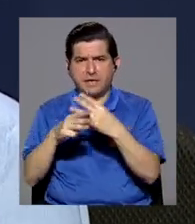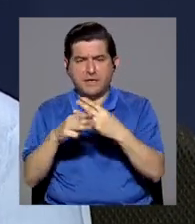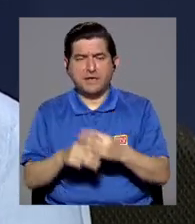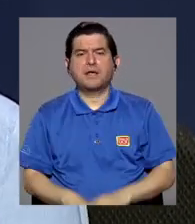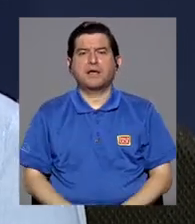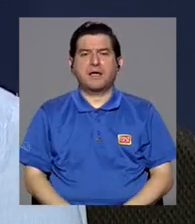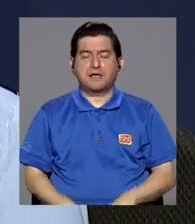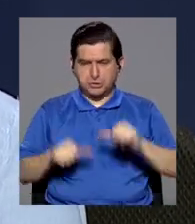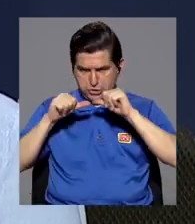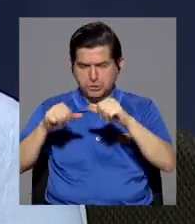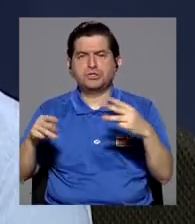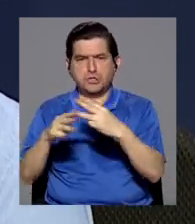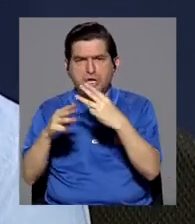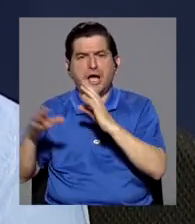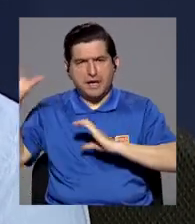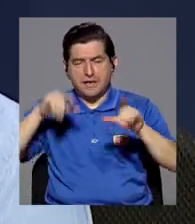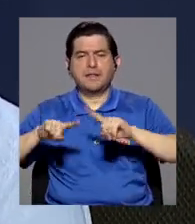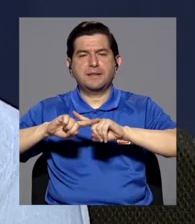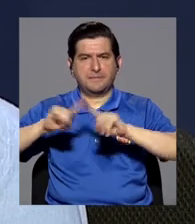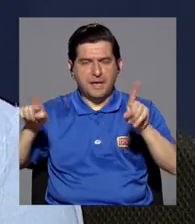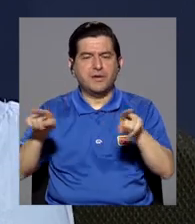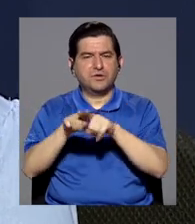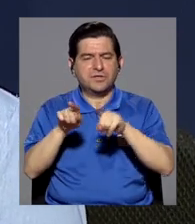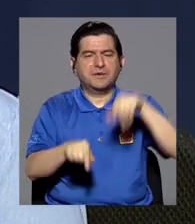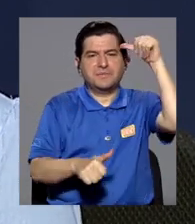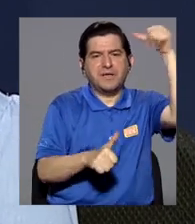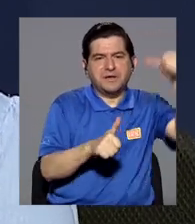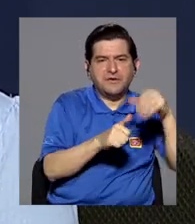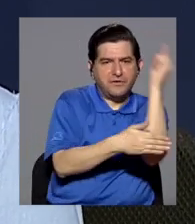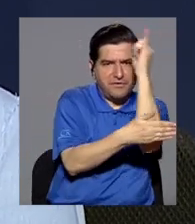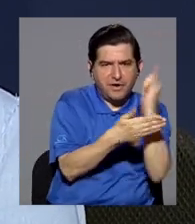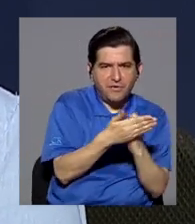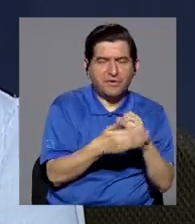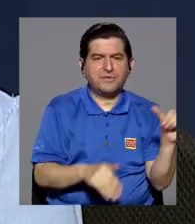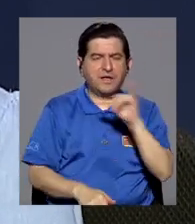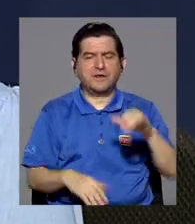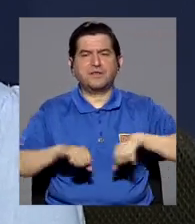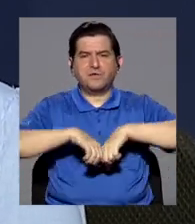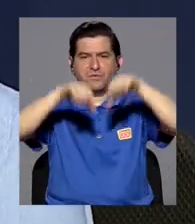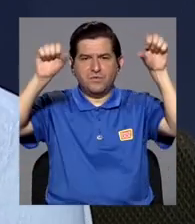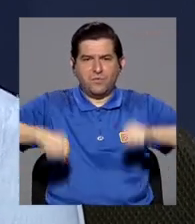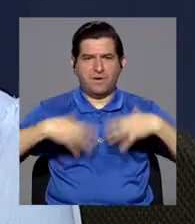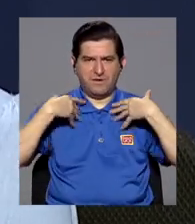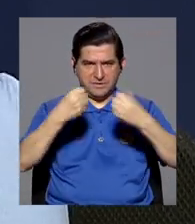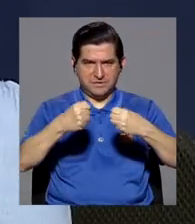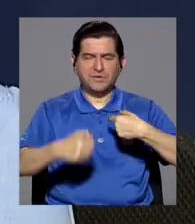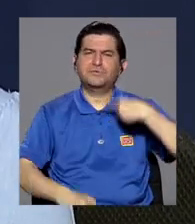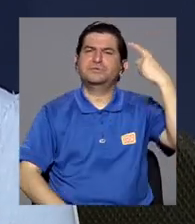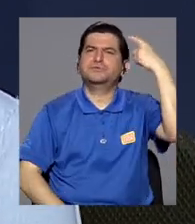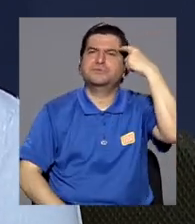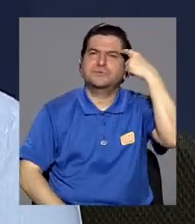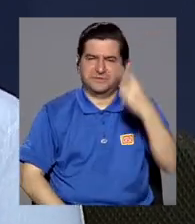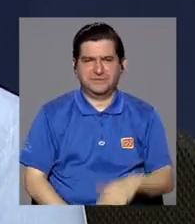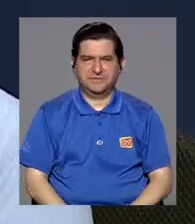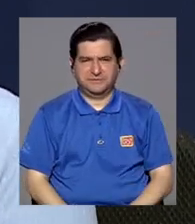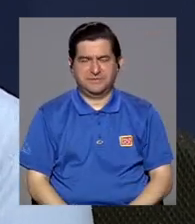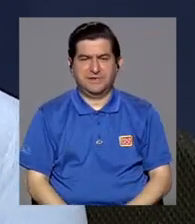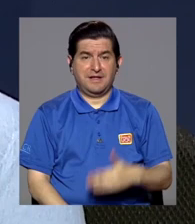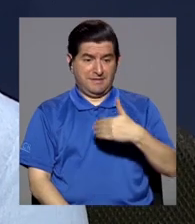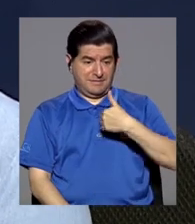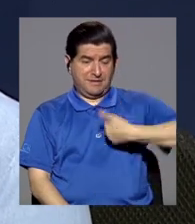matemáticas y las ciencias pero no nos olvidemos de las artes e igual en el sistema de salud pensaría que tendremos